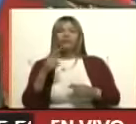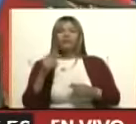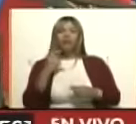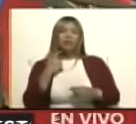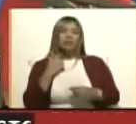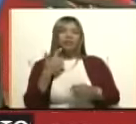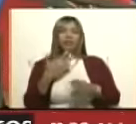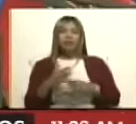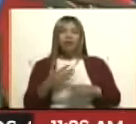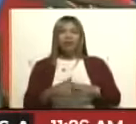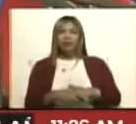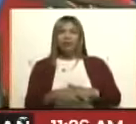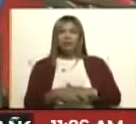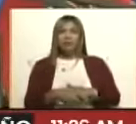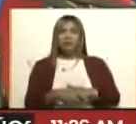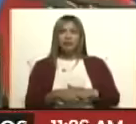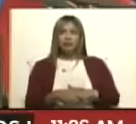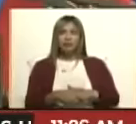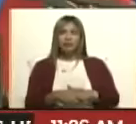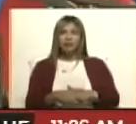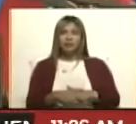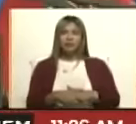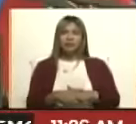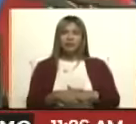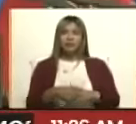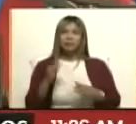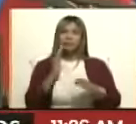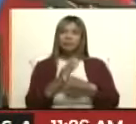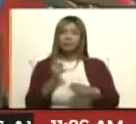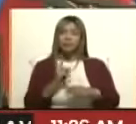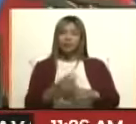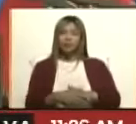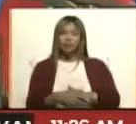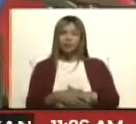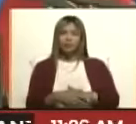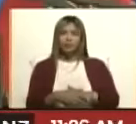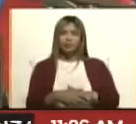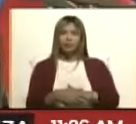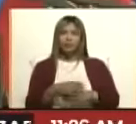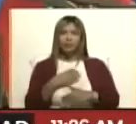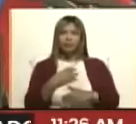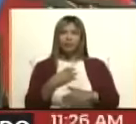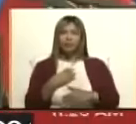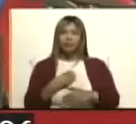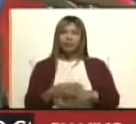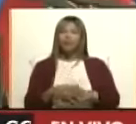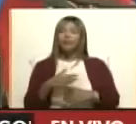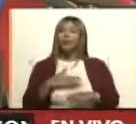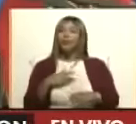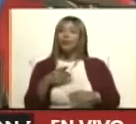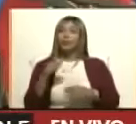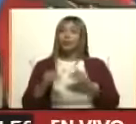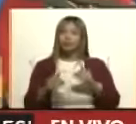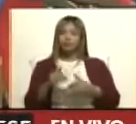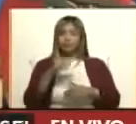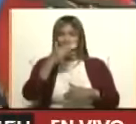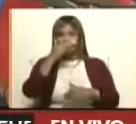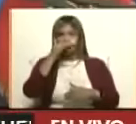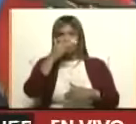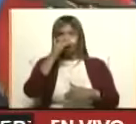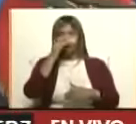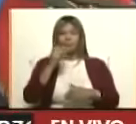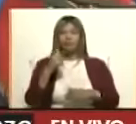vencida no es ningún obstáculo. Todo venezolano y venezolana que tenga la cédula vencida puede ejercer su voto